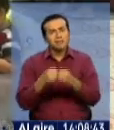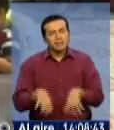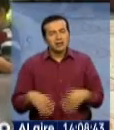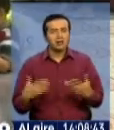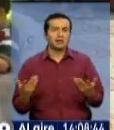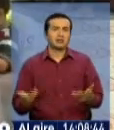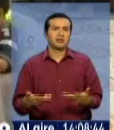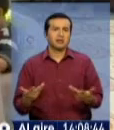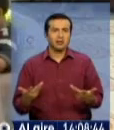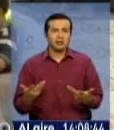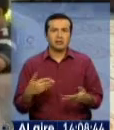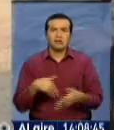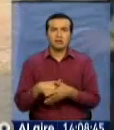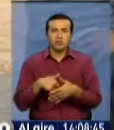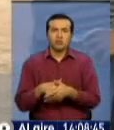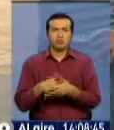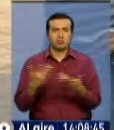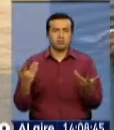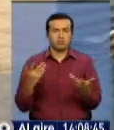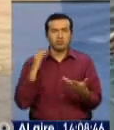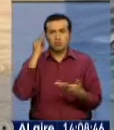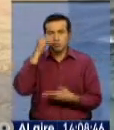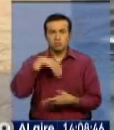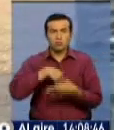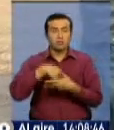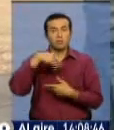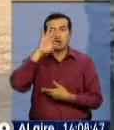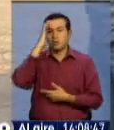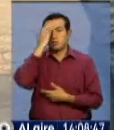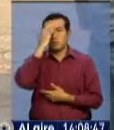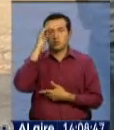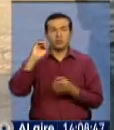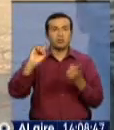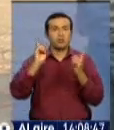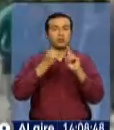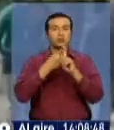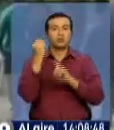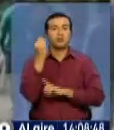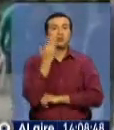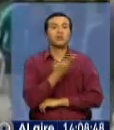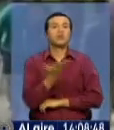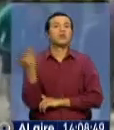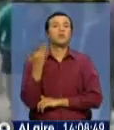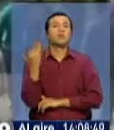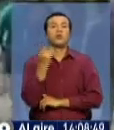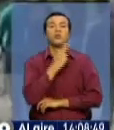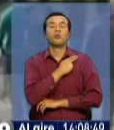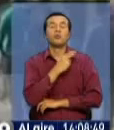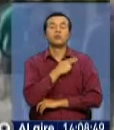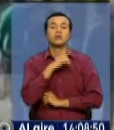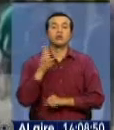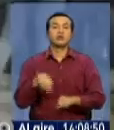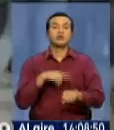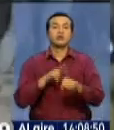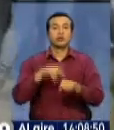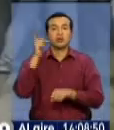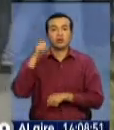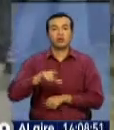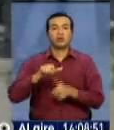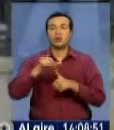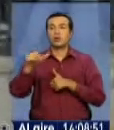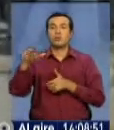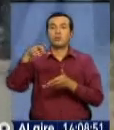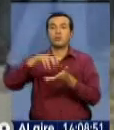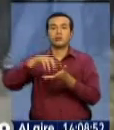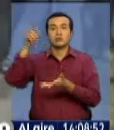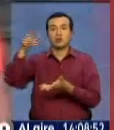en truncar nuestro futuro. La preocupación se incrementa pues la única opción para los jóvenes es optar por la Universidad Nacional de Loja, ubicada en la